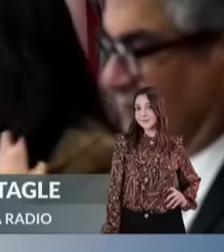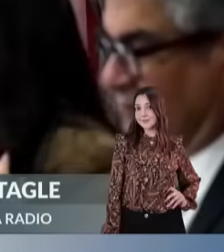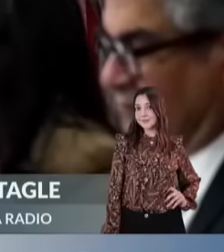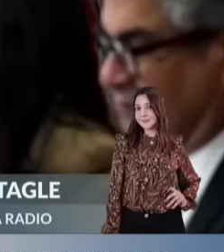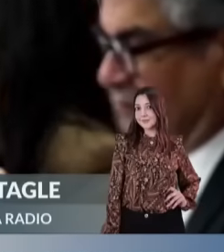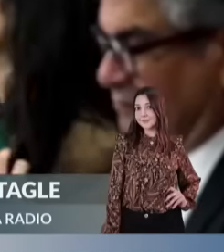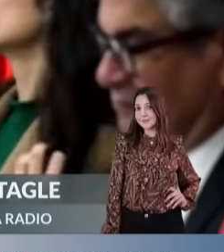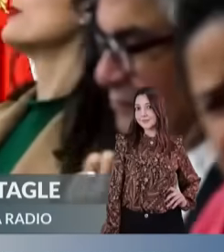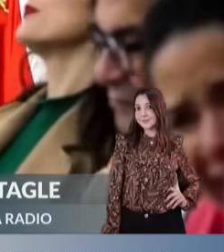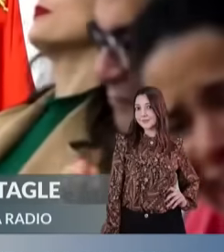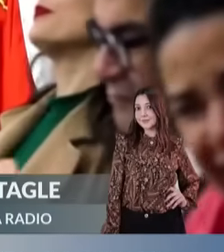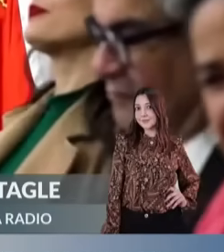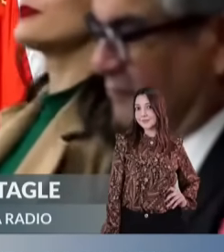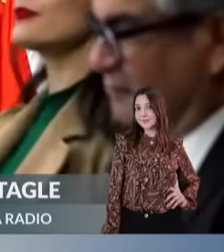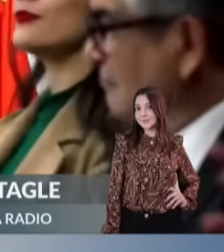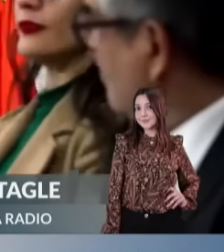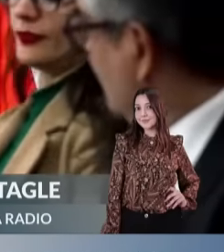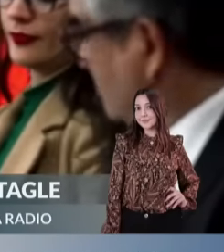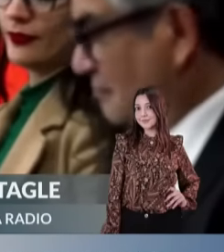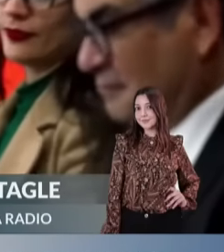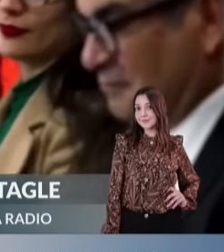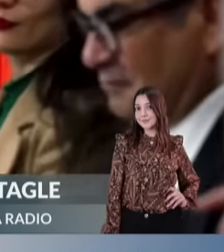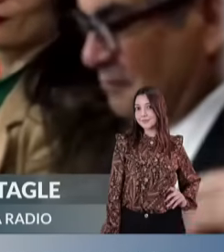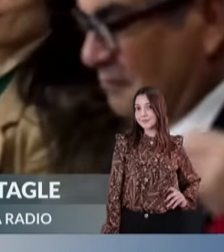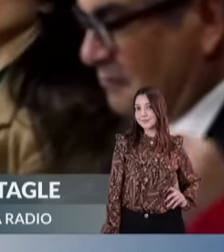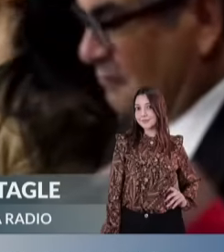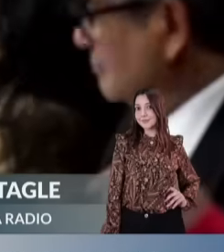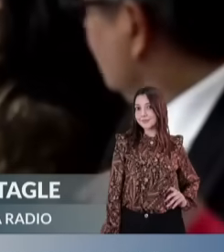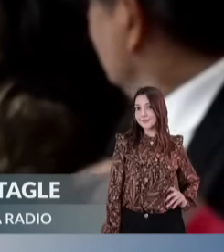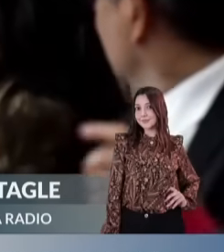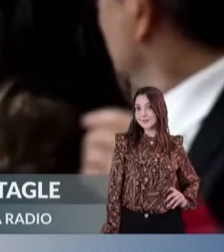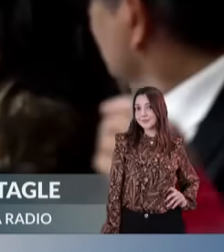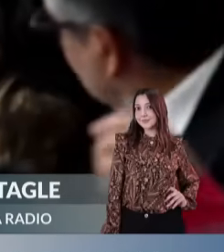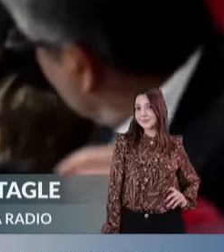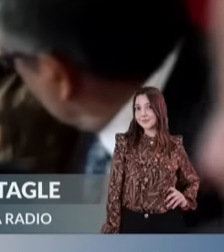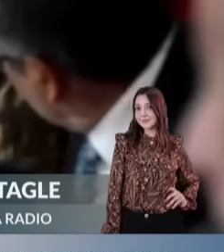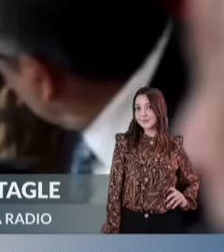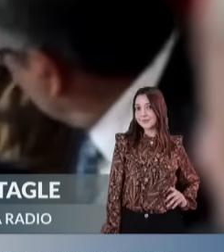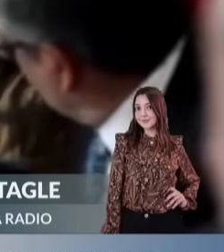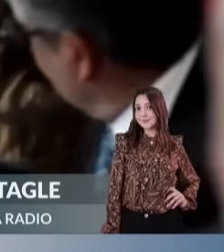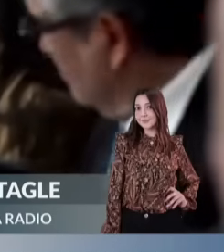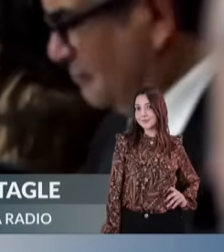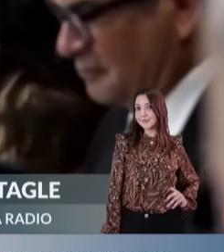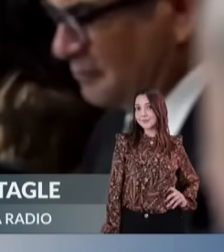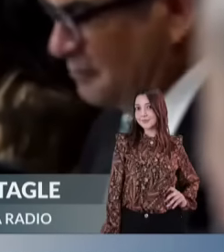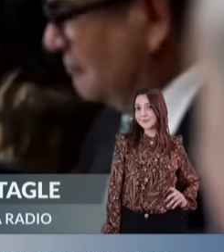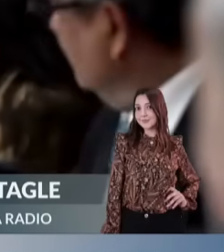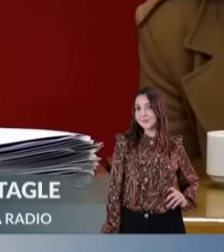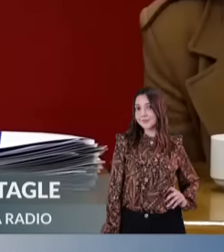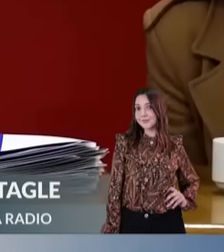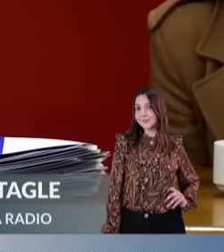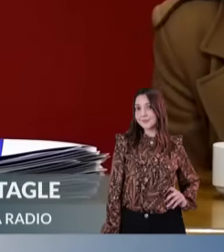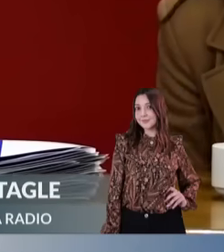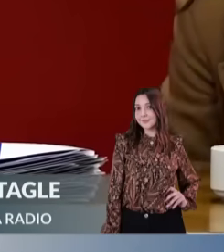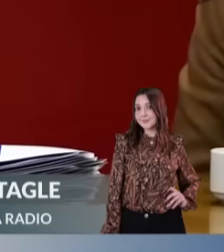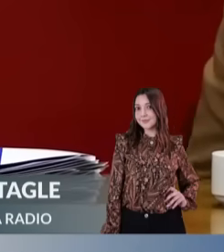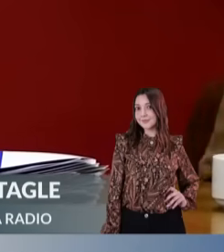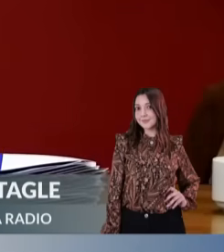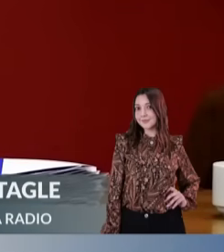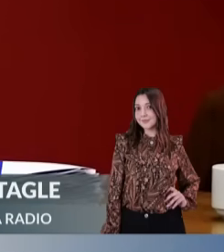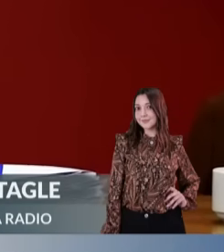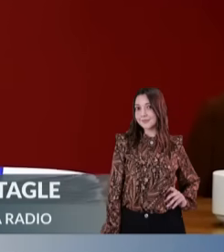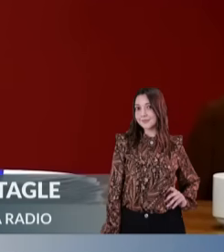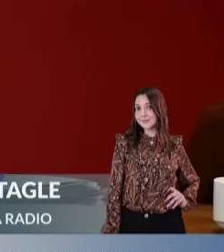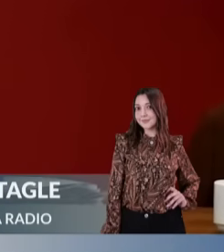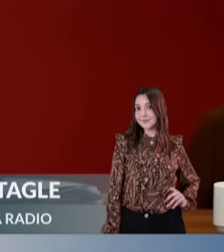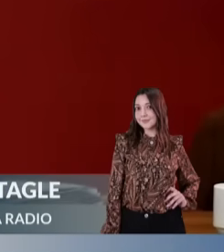funcionaria al entrar al gobierno tiene que saber de antemano lo que está bien y lo que está mal. O sea, tiene que saber que está mal robar.